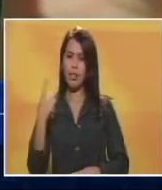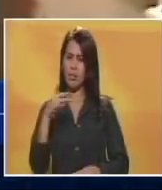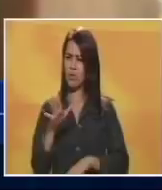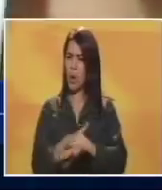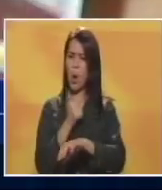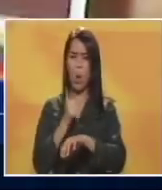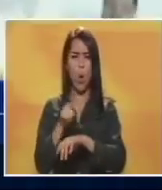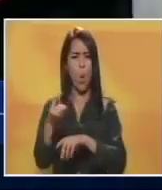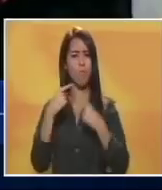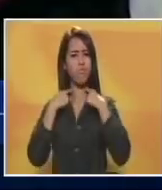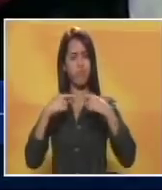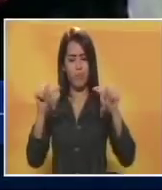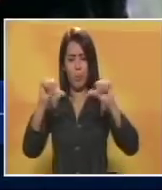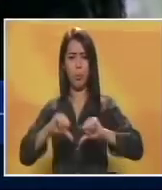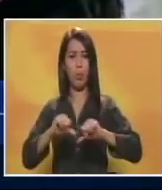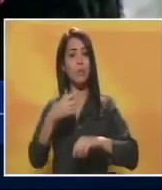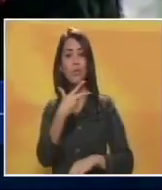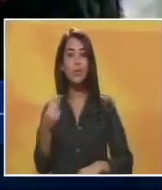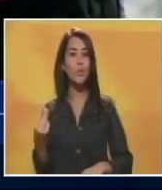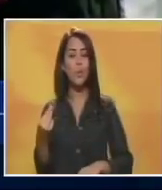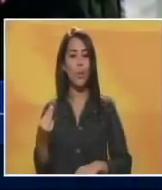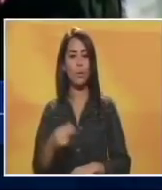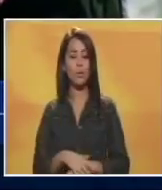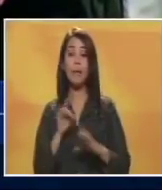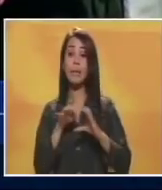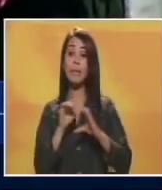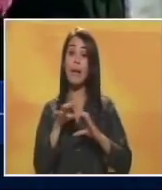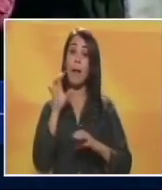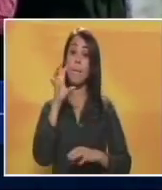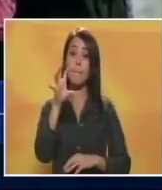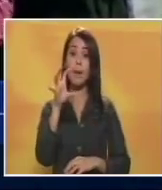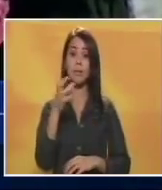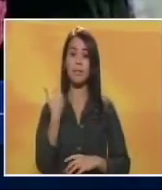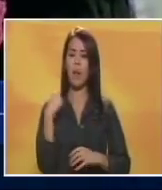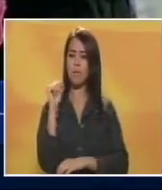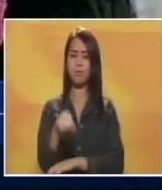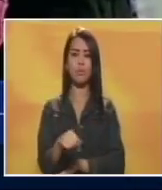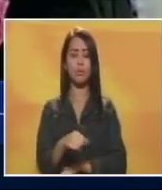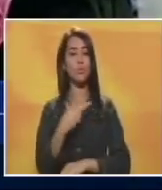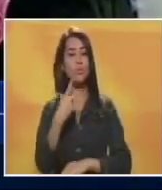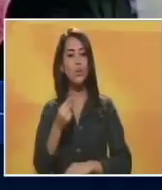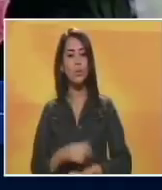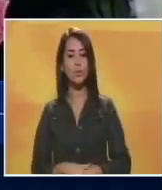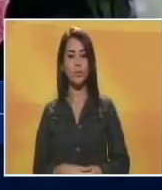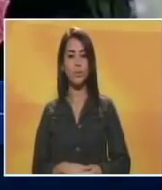que su victoria fue gracias al carnet de la patria. El candidato presidencial perdedor,